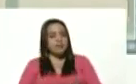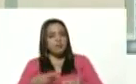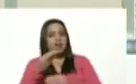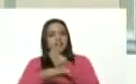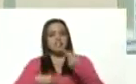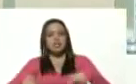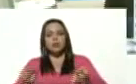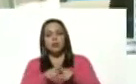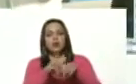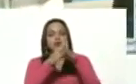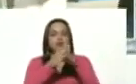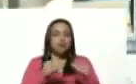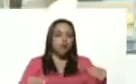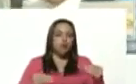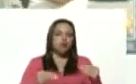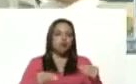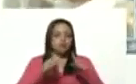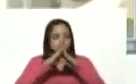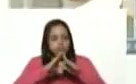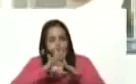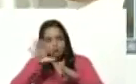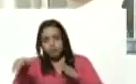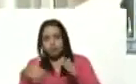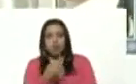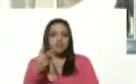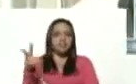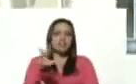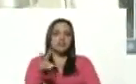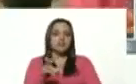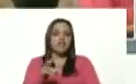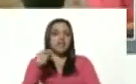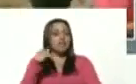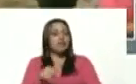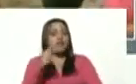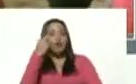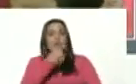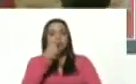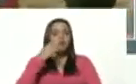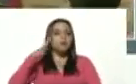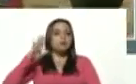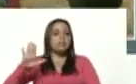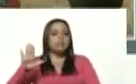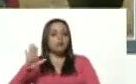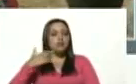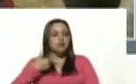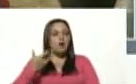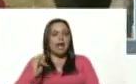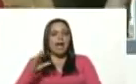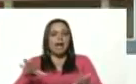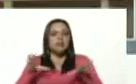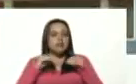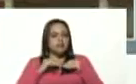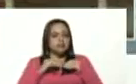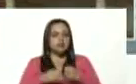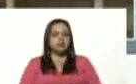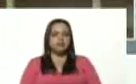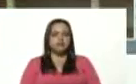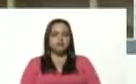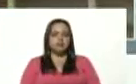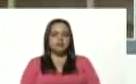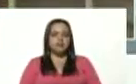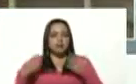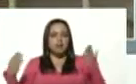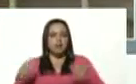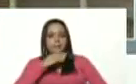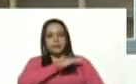hacerlo en todo el territorio nacional. Es un compromiso que estoy asumiendo, de que la gran